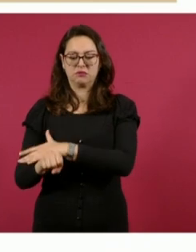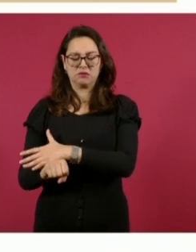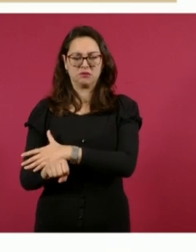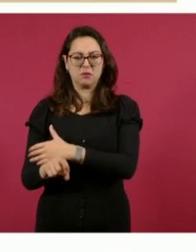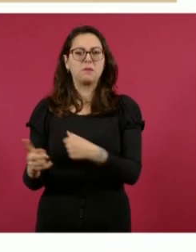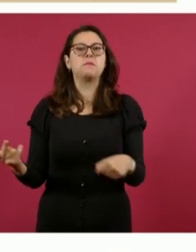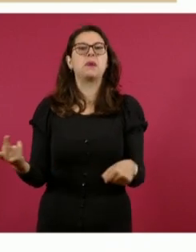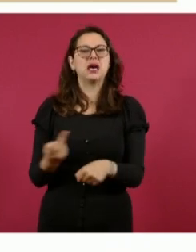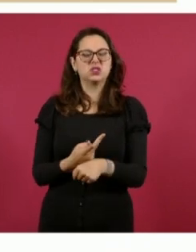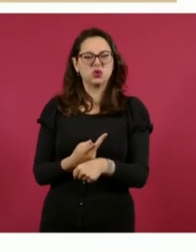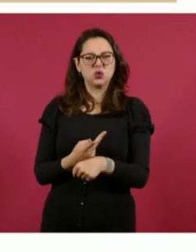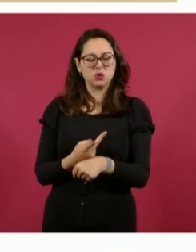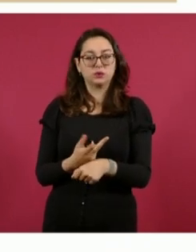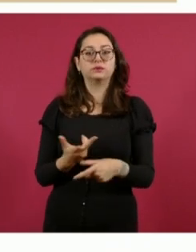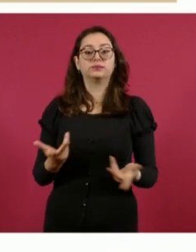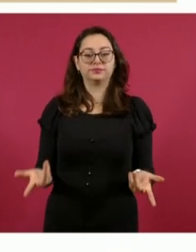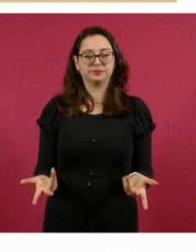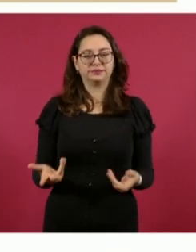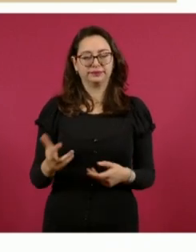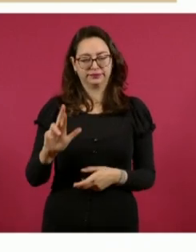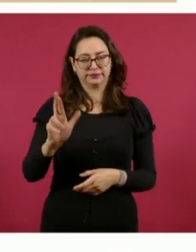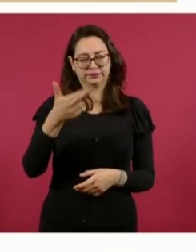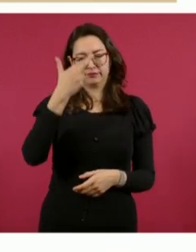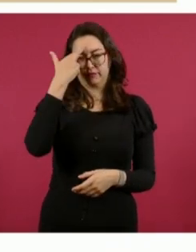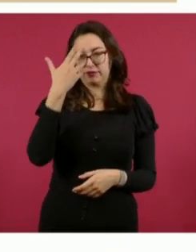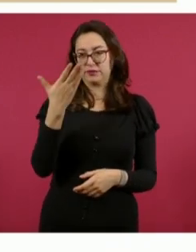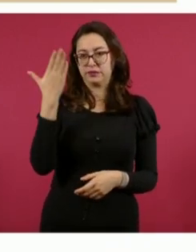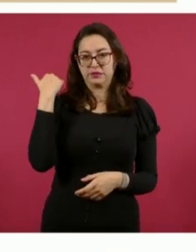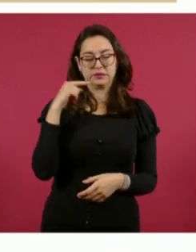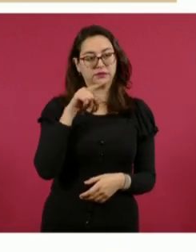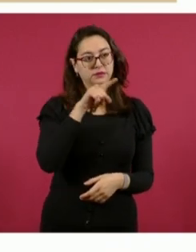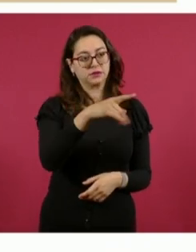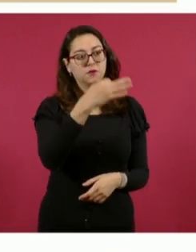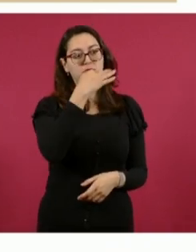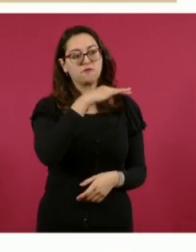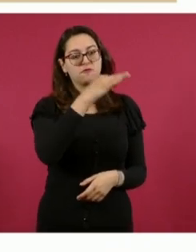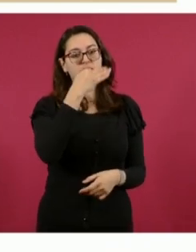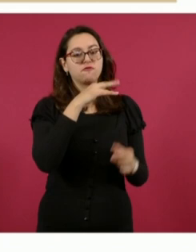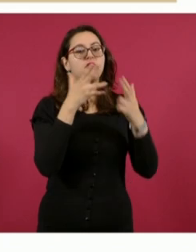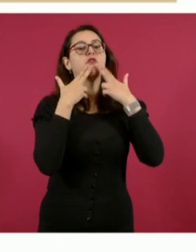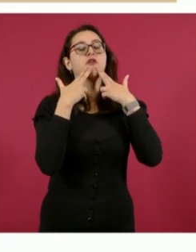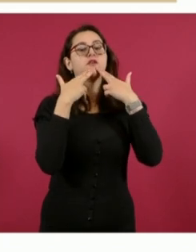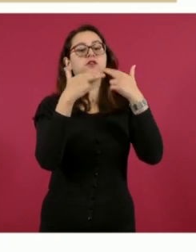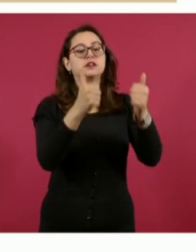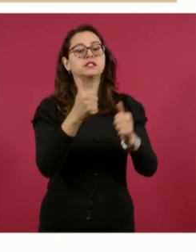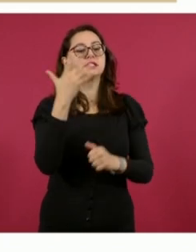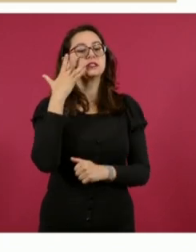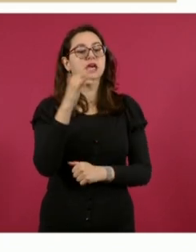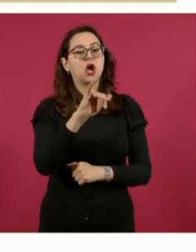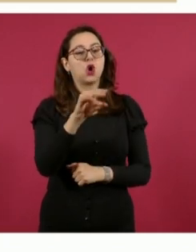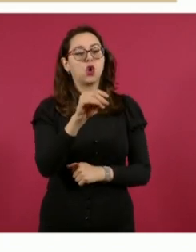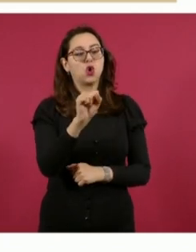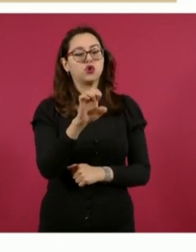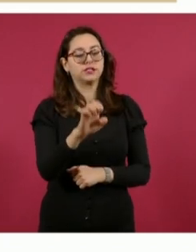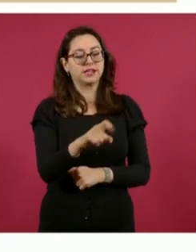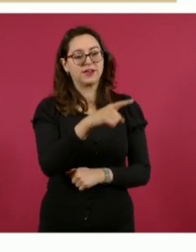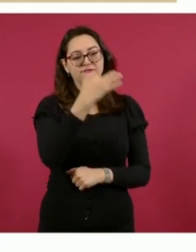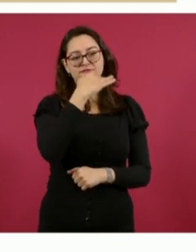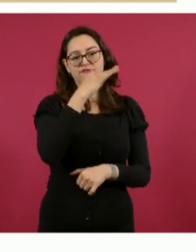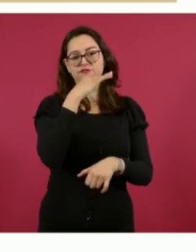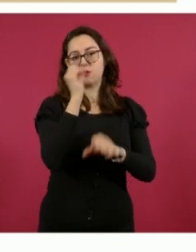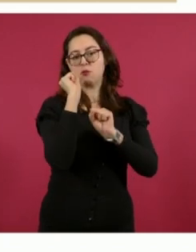privada, recordemos, era una posada en una hacienda, en la hacienda San José del Carmen. Los hoy